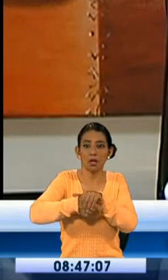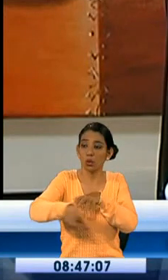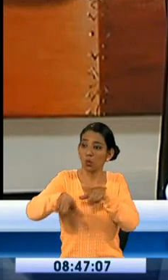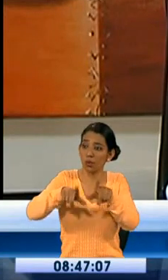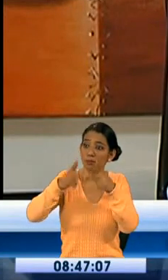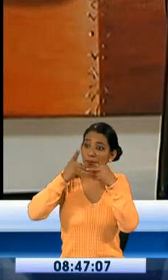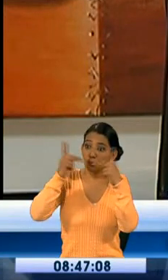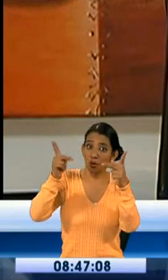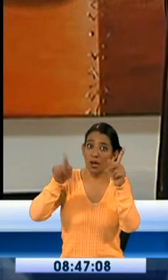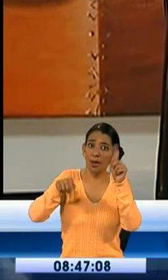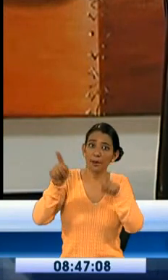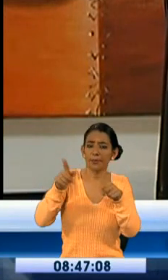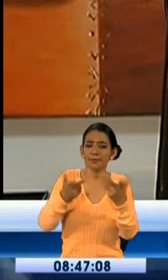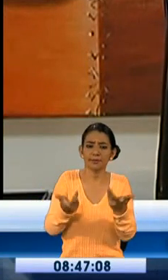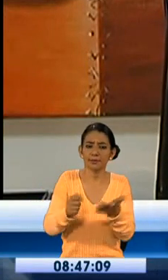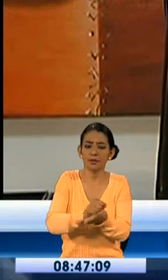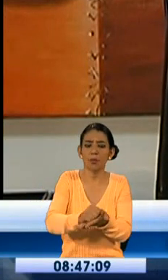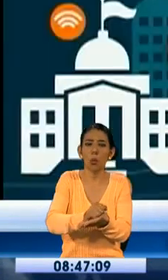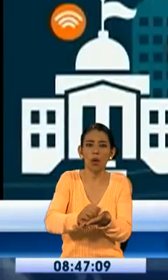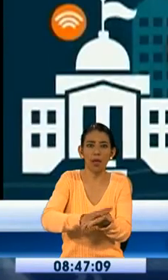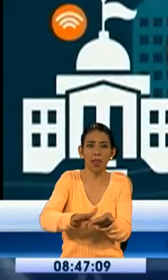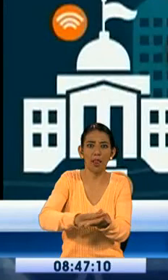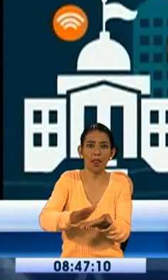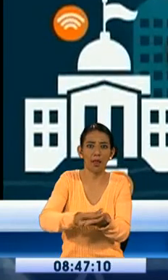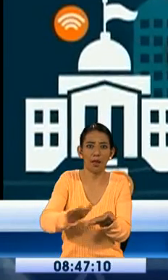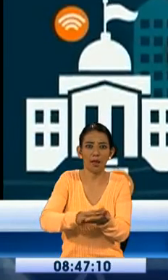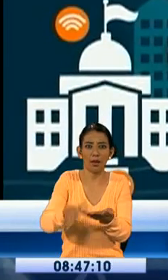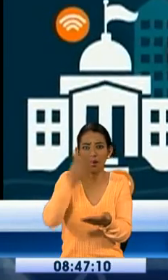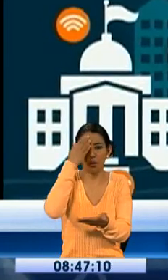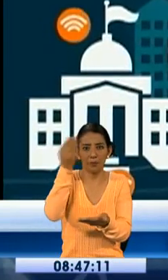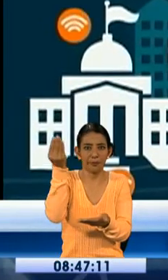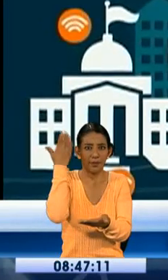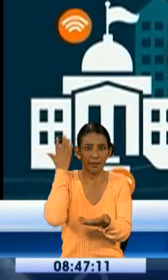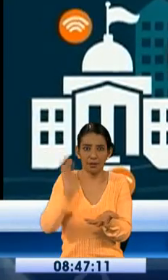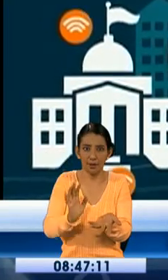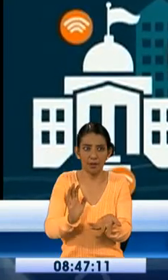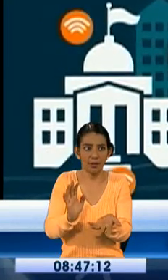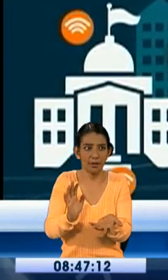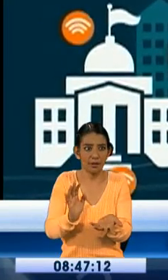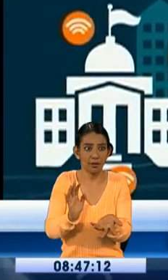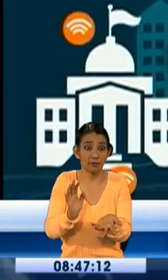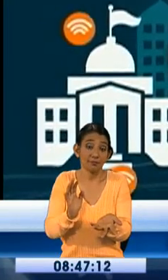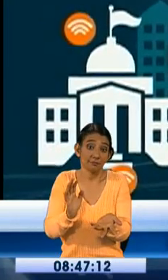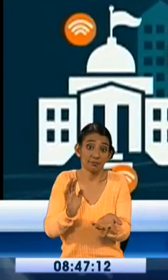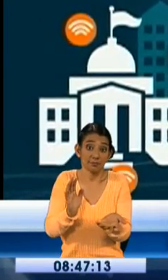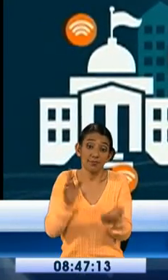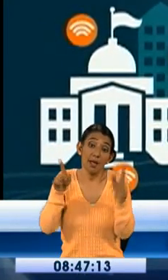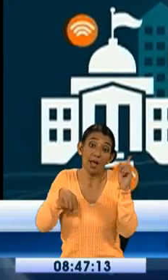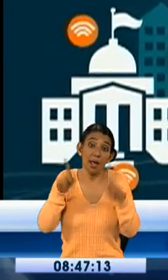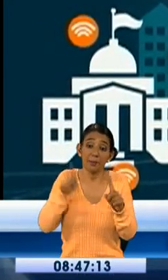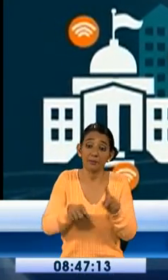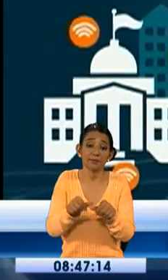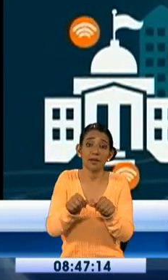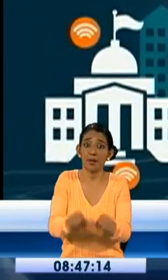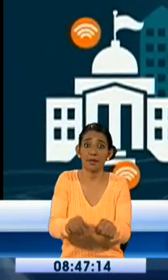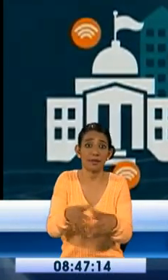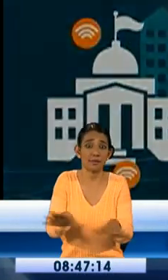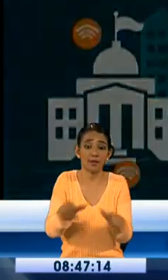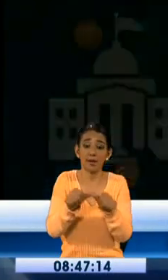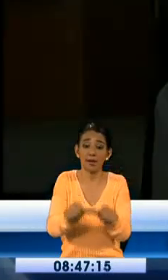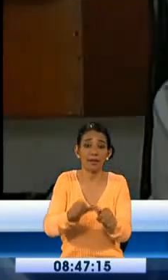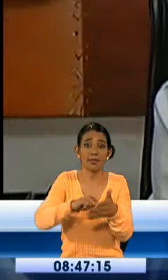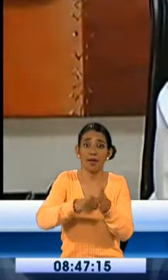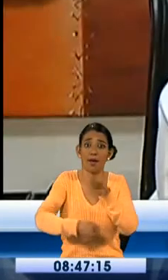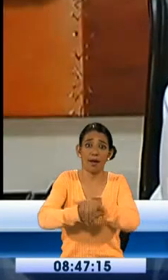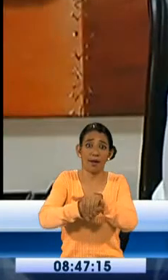y muchas veces se olvidan de hacer el logout o salir de la página, en cuyo caso muchas veces se quedan dentro de ellas y pasa